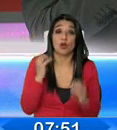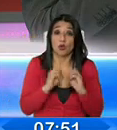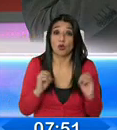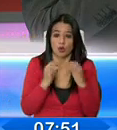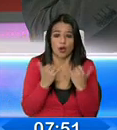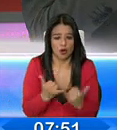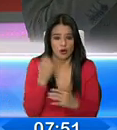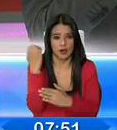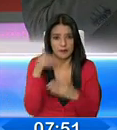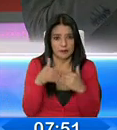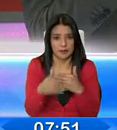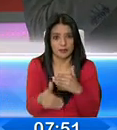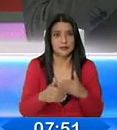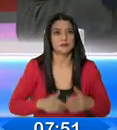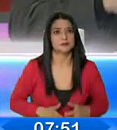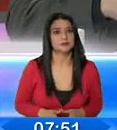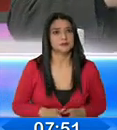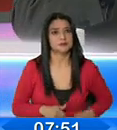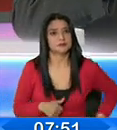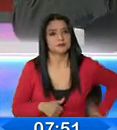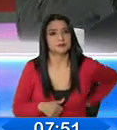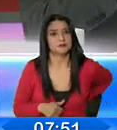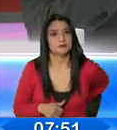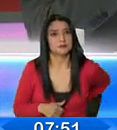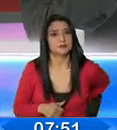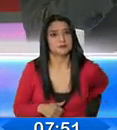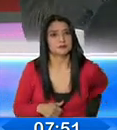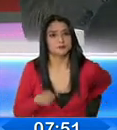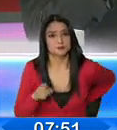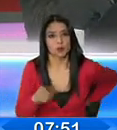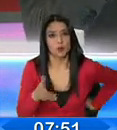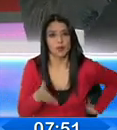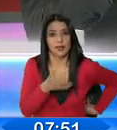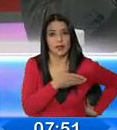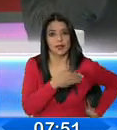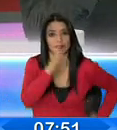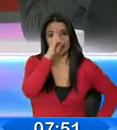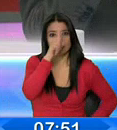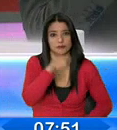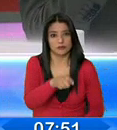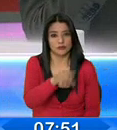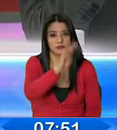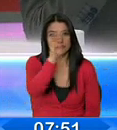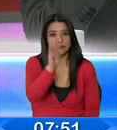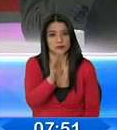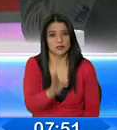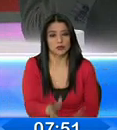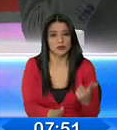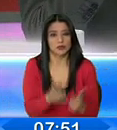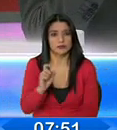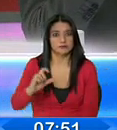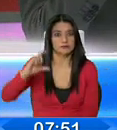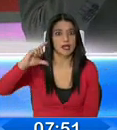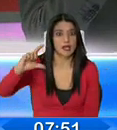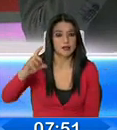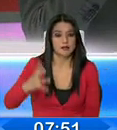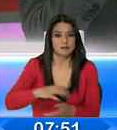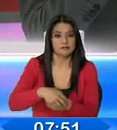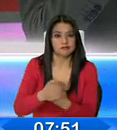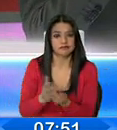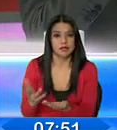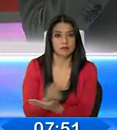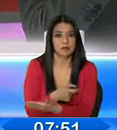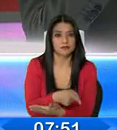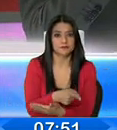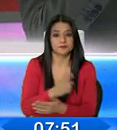durante la emergencia. O sea, señor Contralor, ustedes estaban un poco previstos que había mucho pillo ahí y que iban a hacer un agosto con esta emergencia.